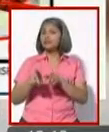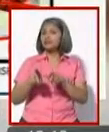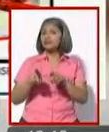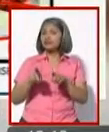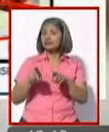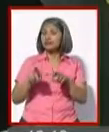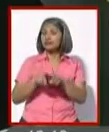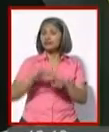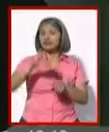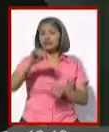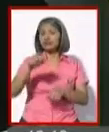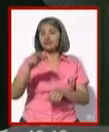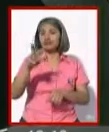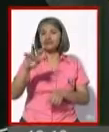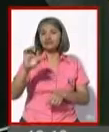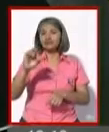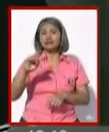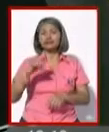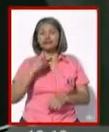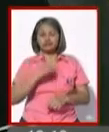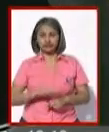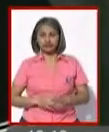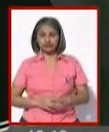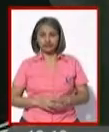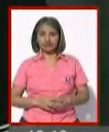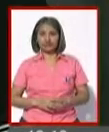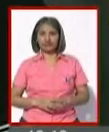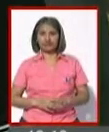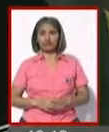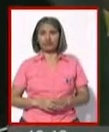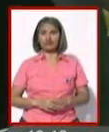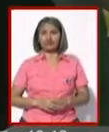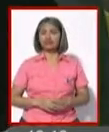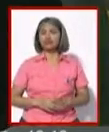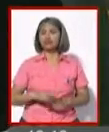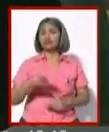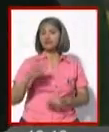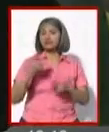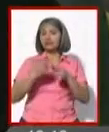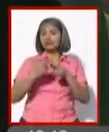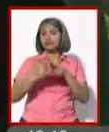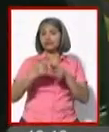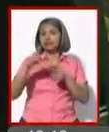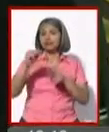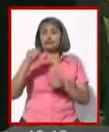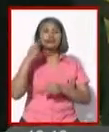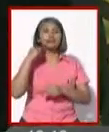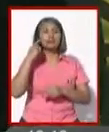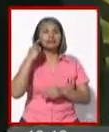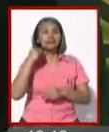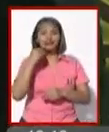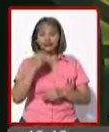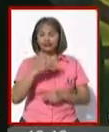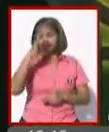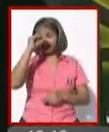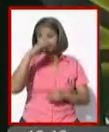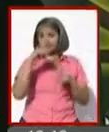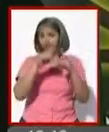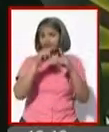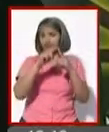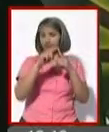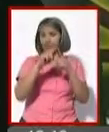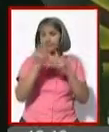Rivas. Javier Rivas García, alias Negro Plata o Pacho. Este sujeto,